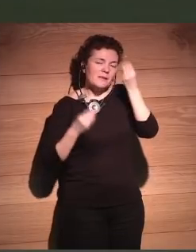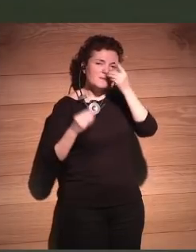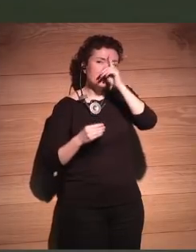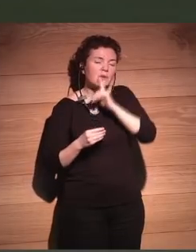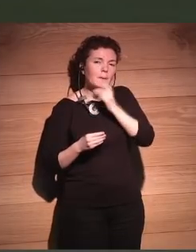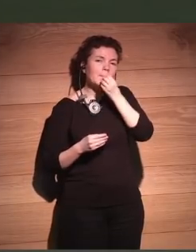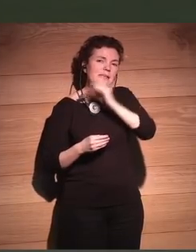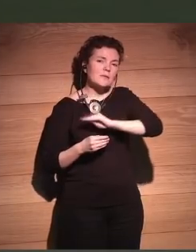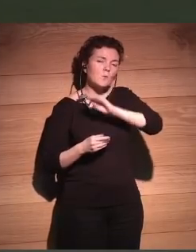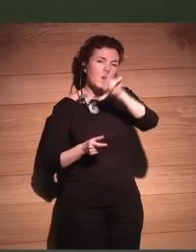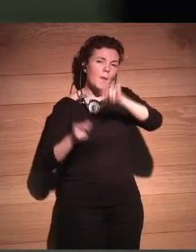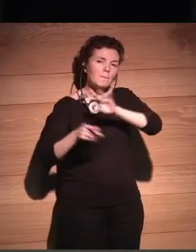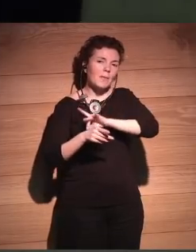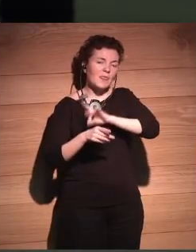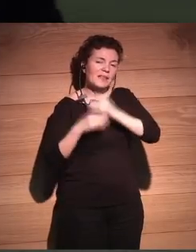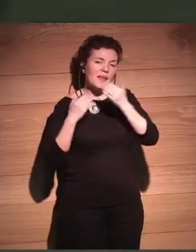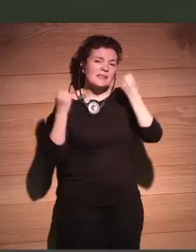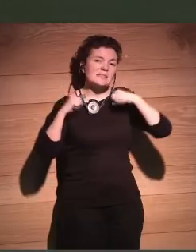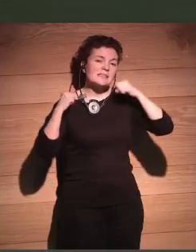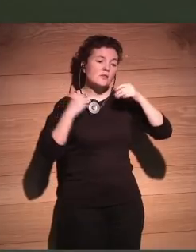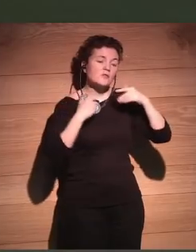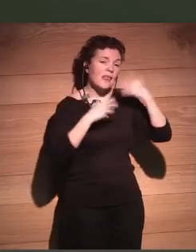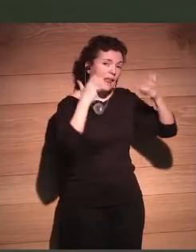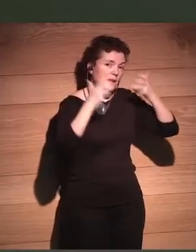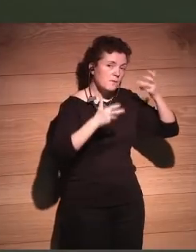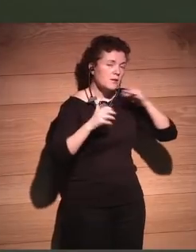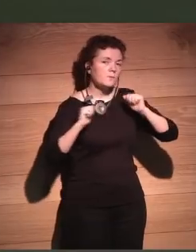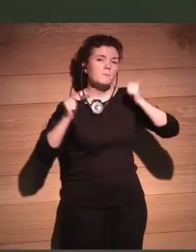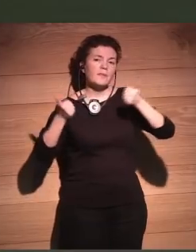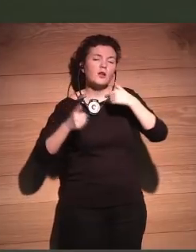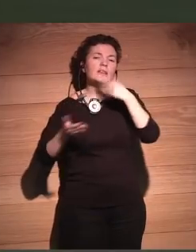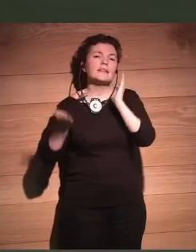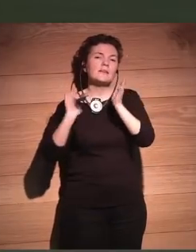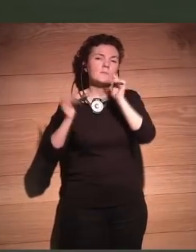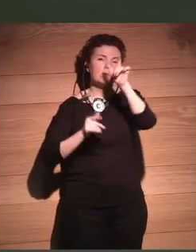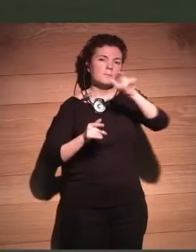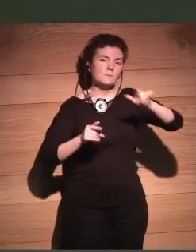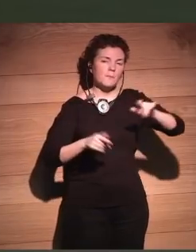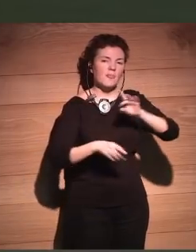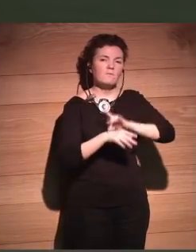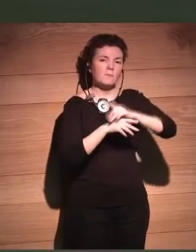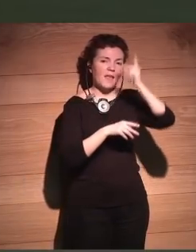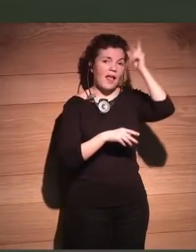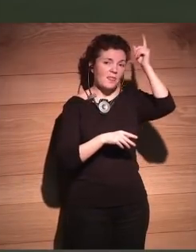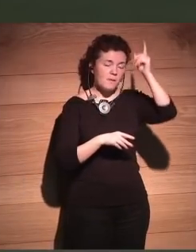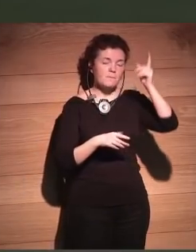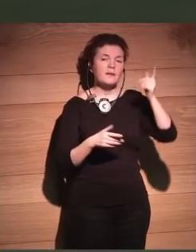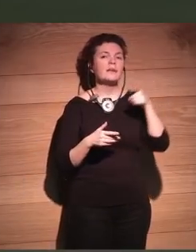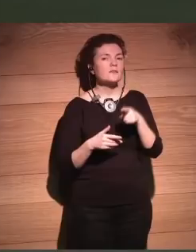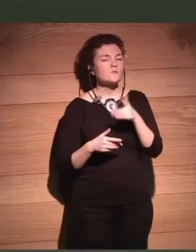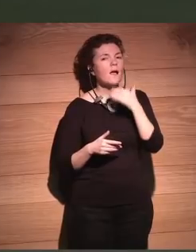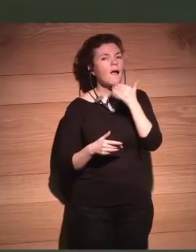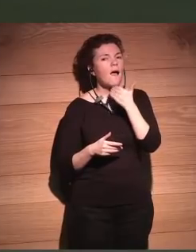bastante bueno de pacientes a través de todos los ensayos con animales. Entonces vamos a empezar con el tratamiento en el caso de la enfermedad del Alzheimer, lo cual